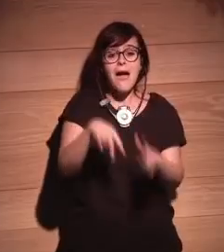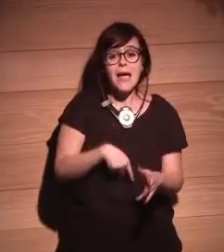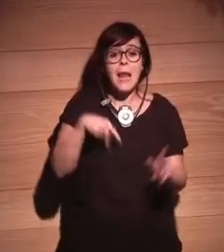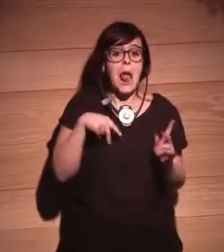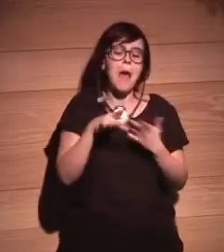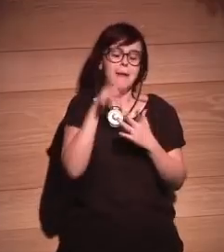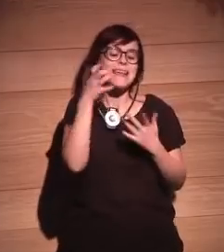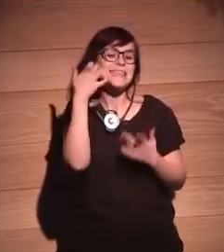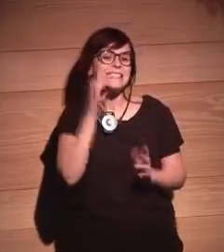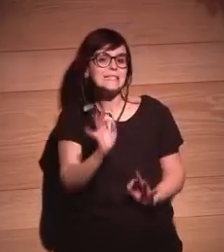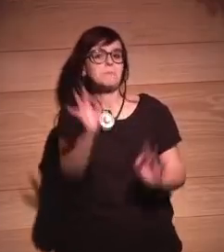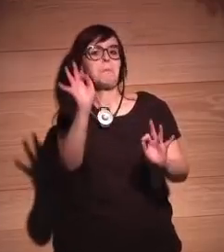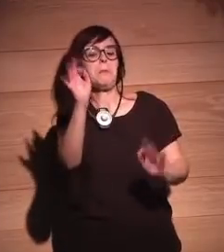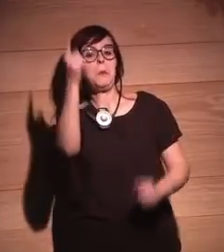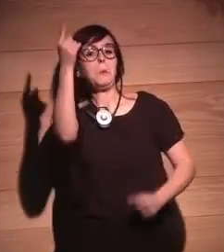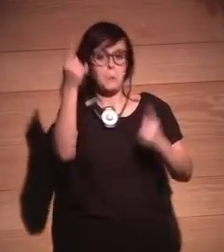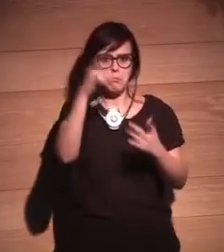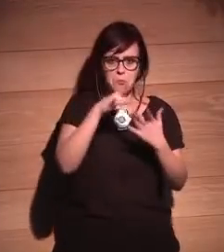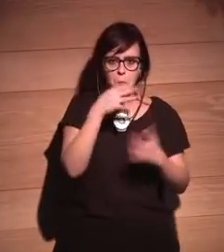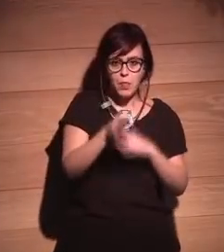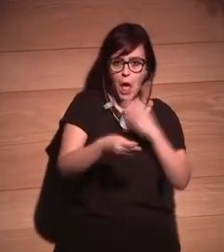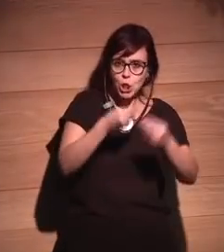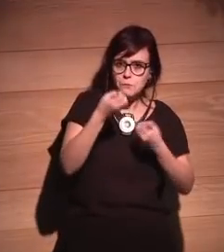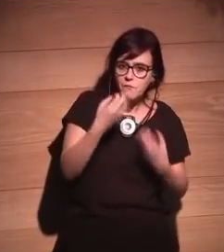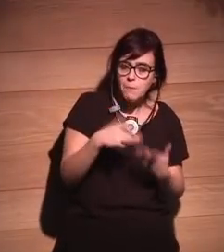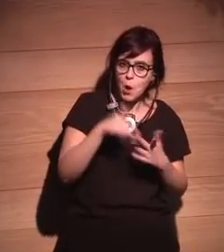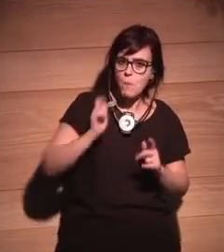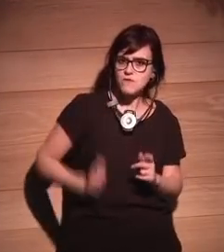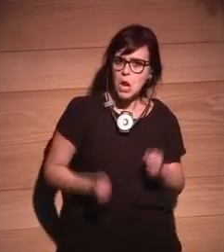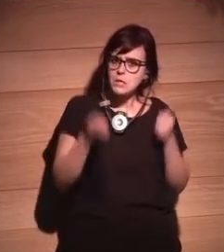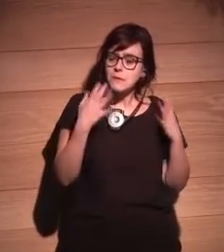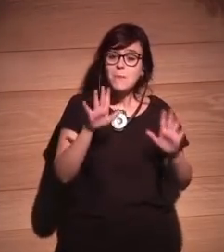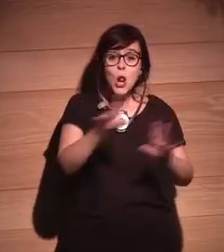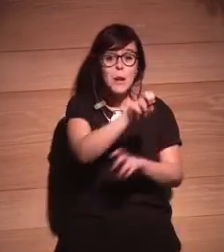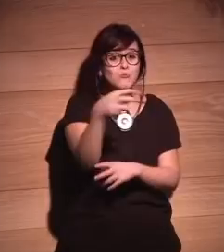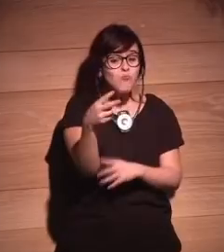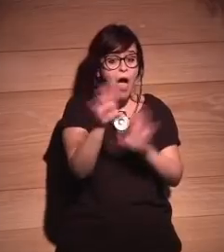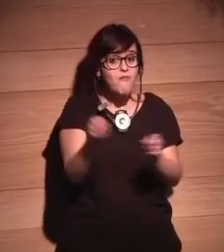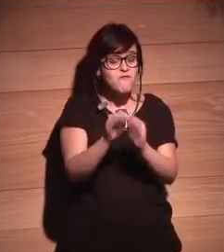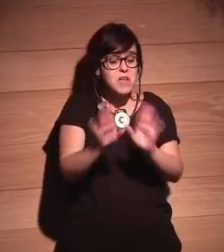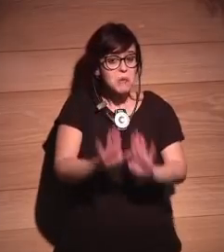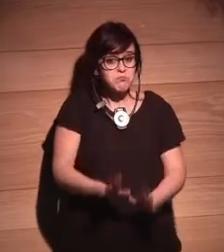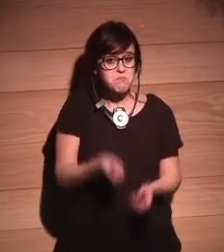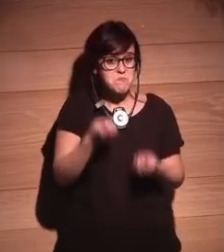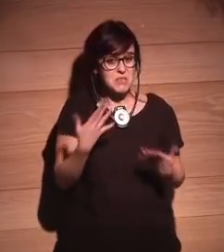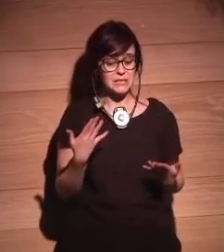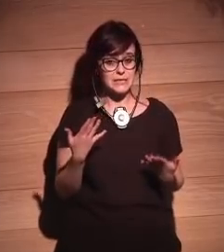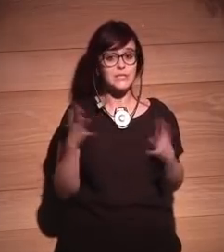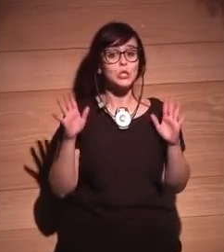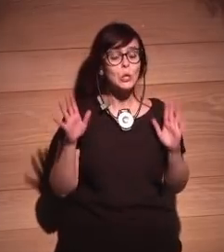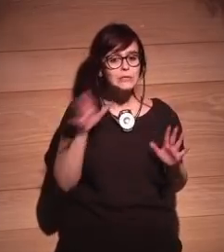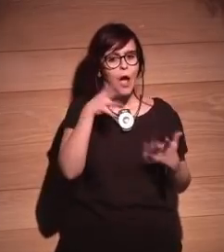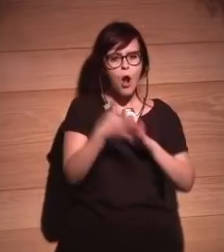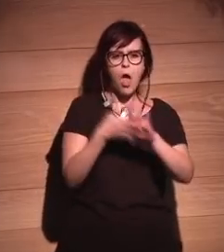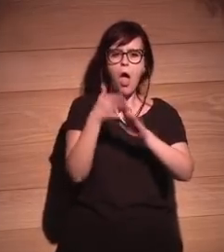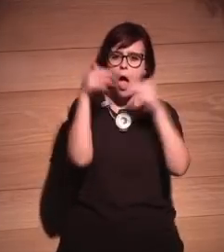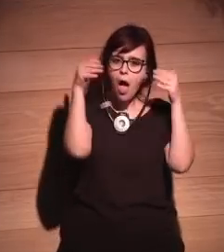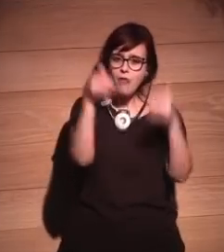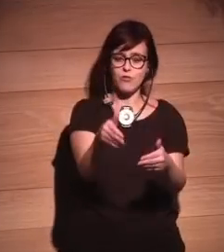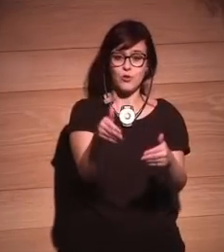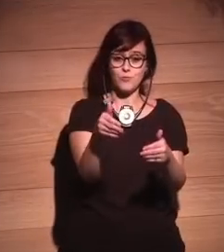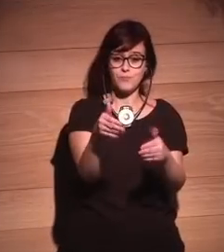supuesto hay excepciones, hay cosas que se están haciendo bien y hay buenos profesionales, pero el resultado final no está ahí. Y vamos al asunto